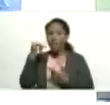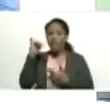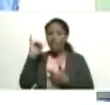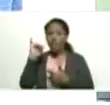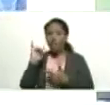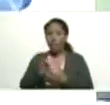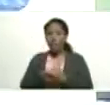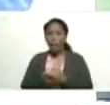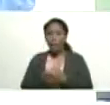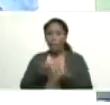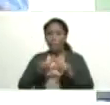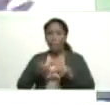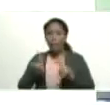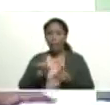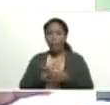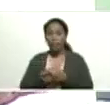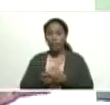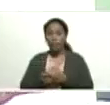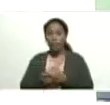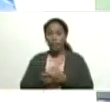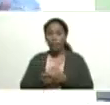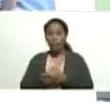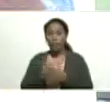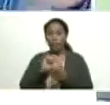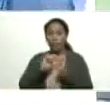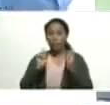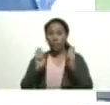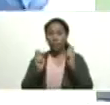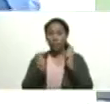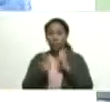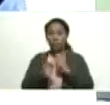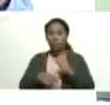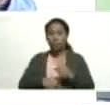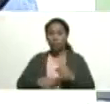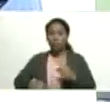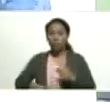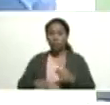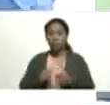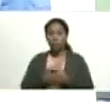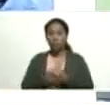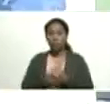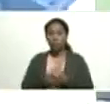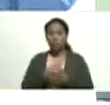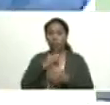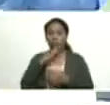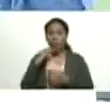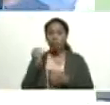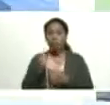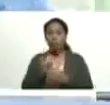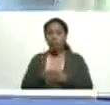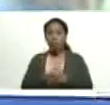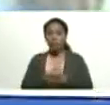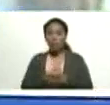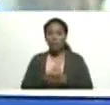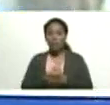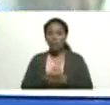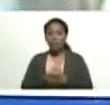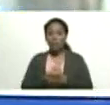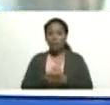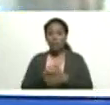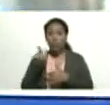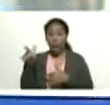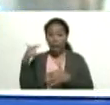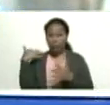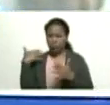allí, pero cuando pasa al tracto digestivo, pues eso es... una golosina sedoso, dulce, y ahí